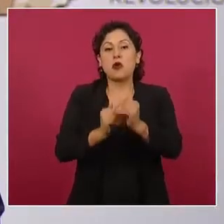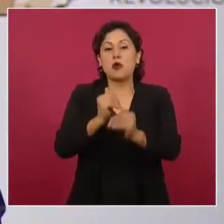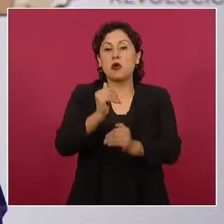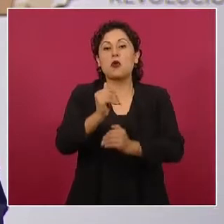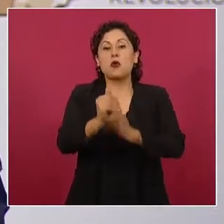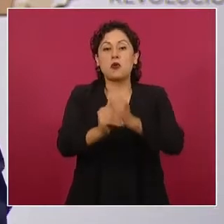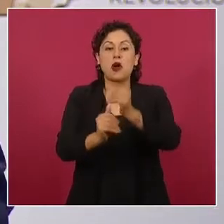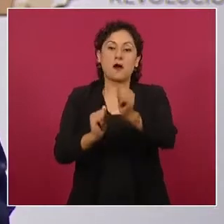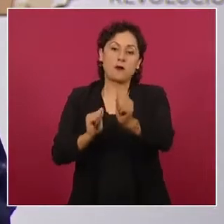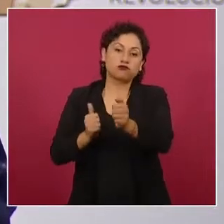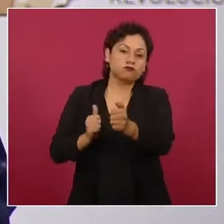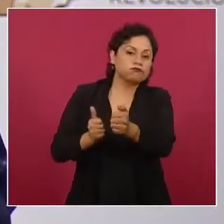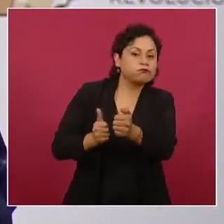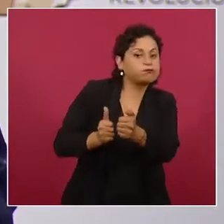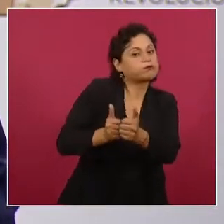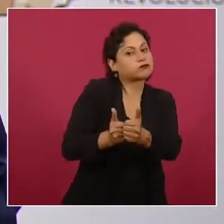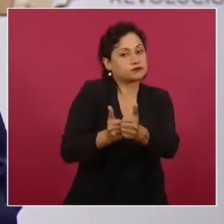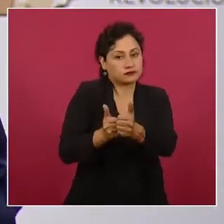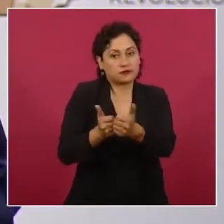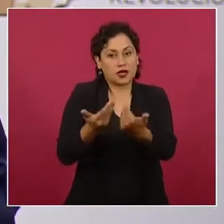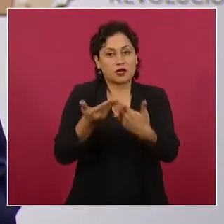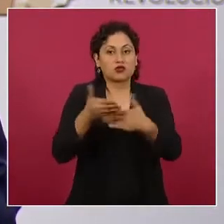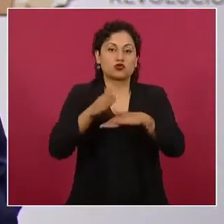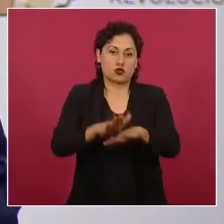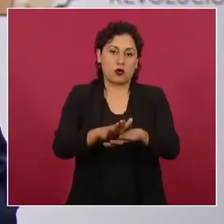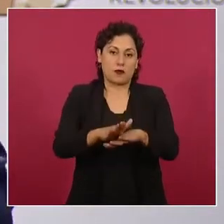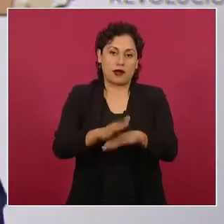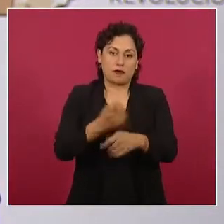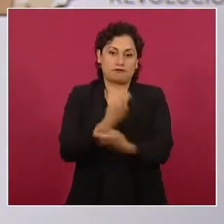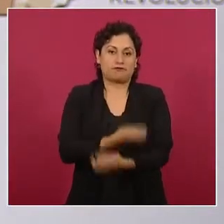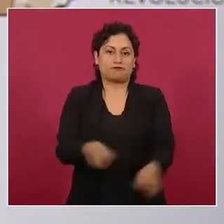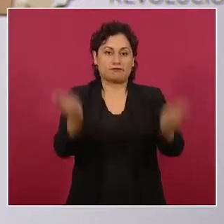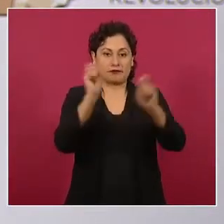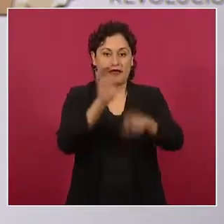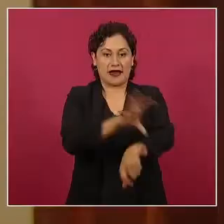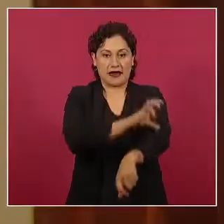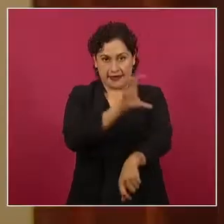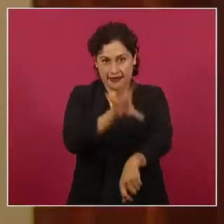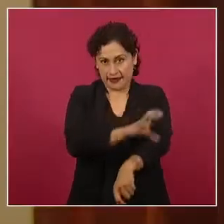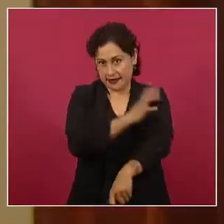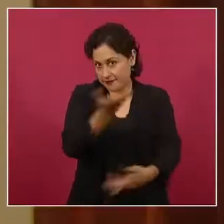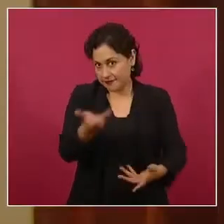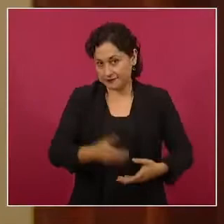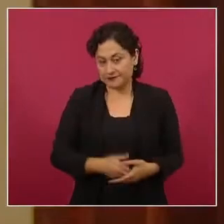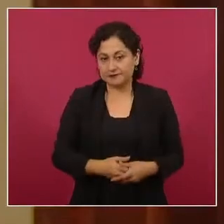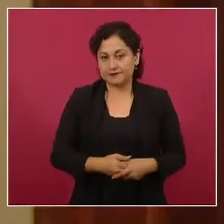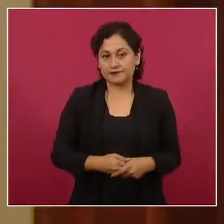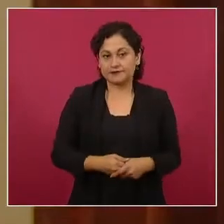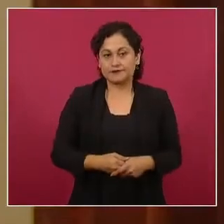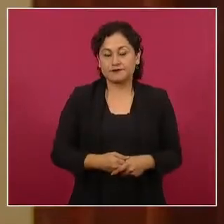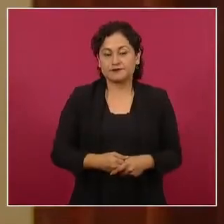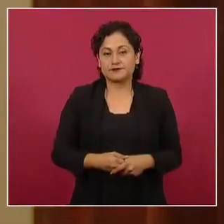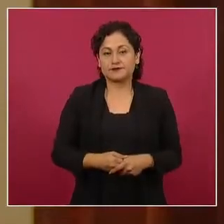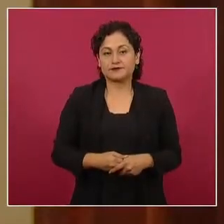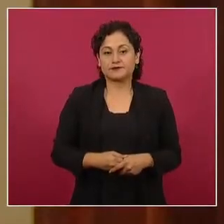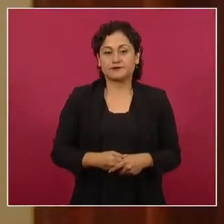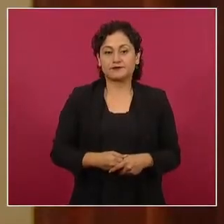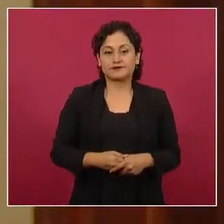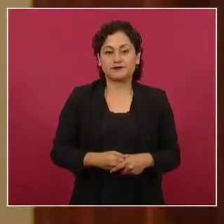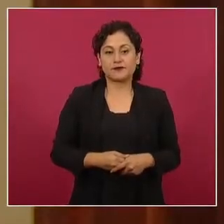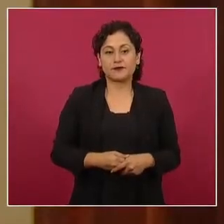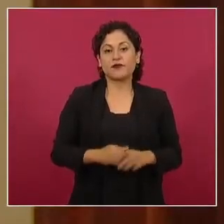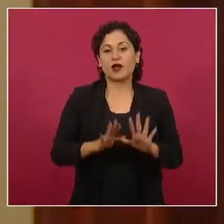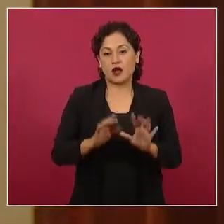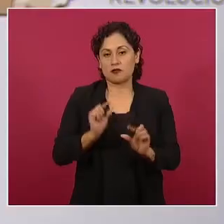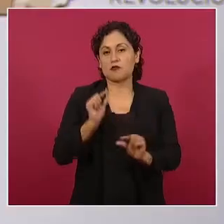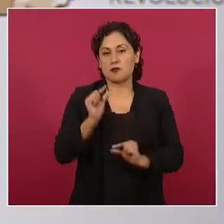poniéndose al corriente, hablando en términos de energía eléctrica, que poco a